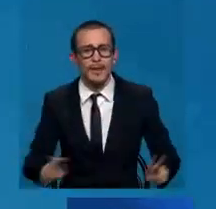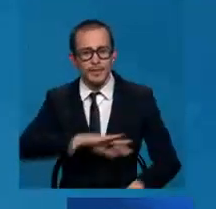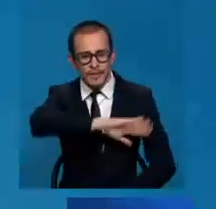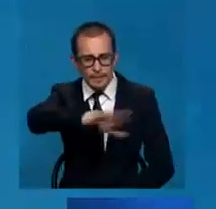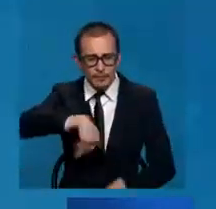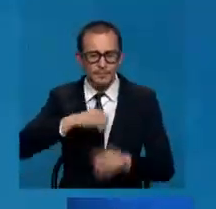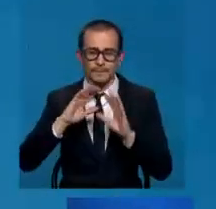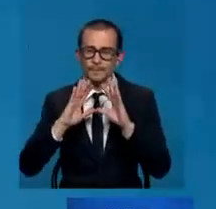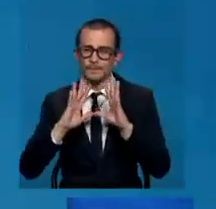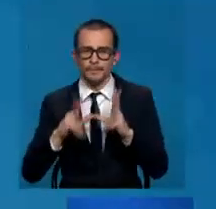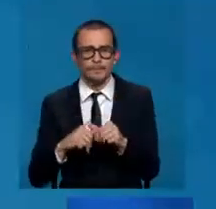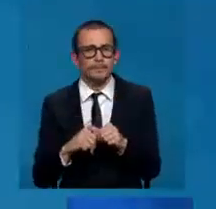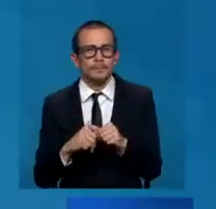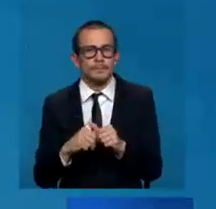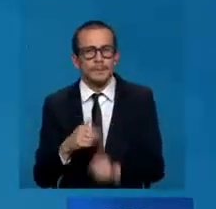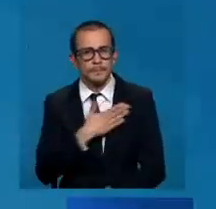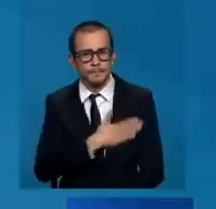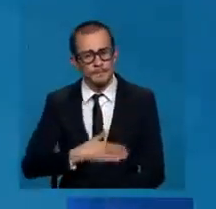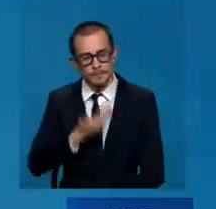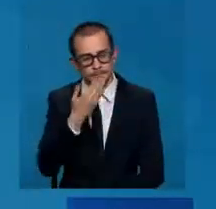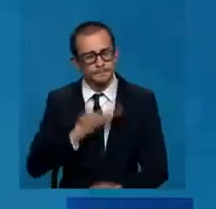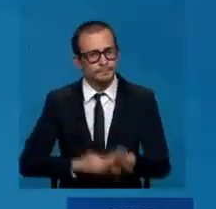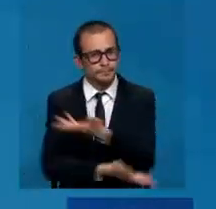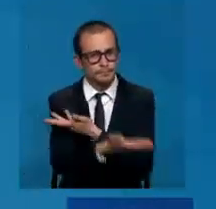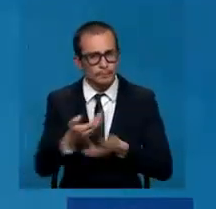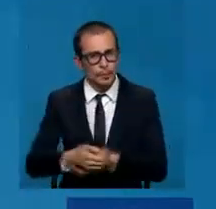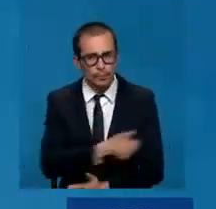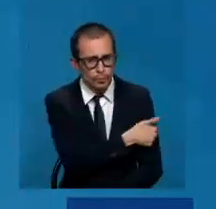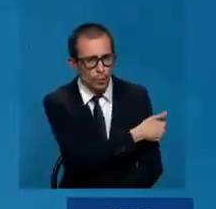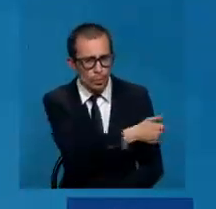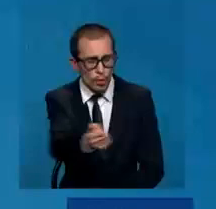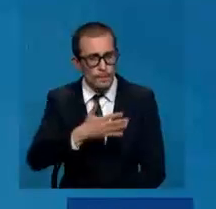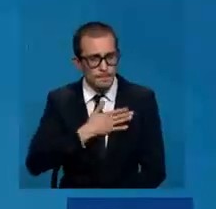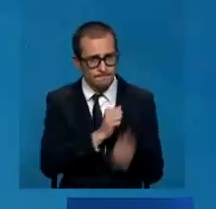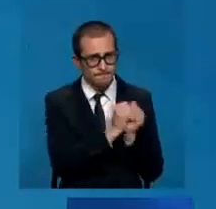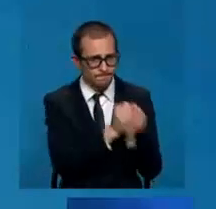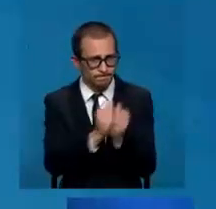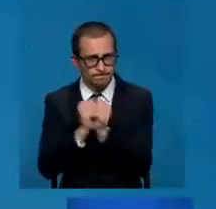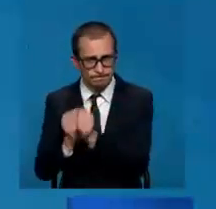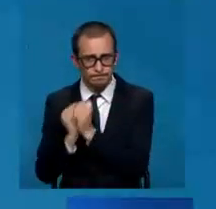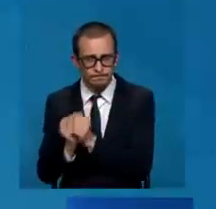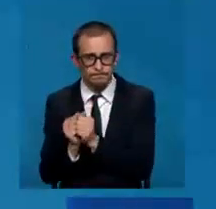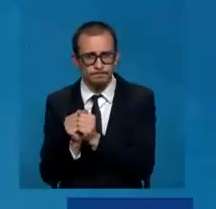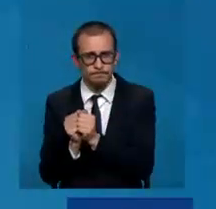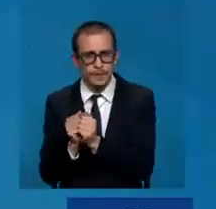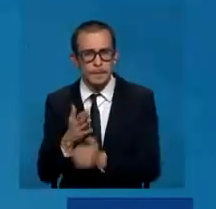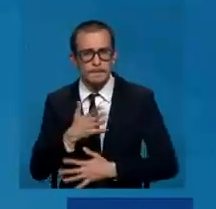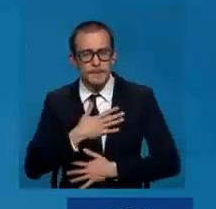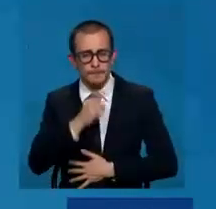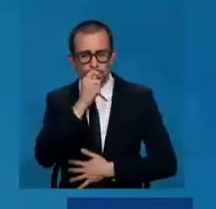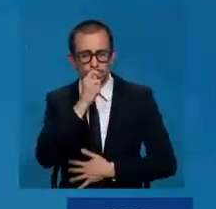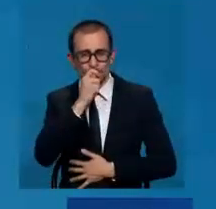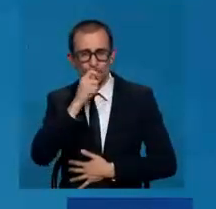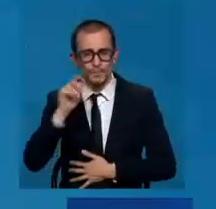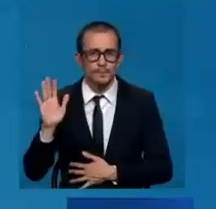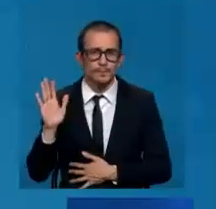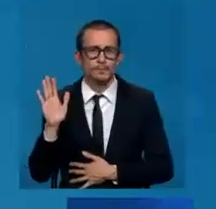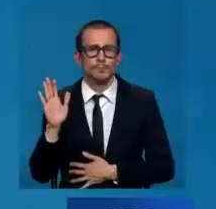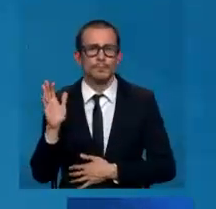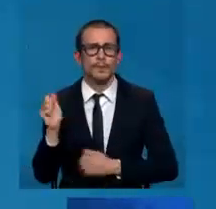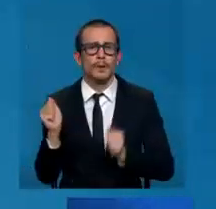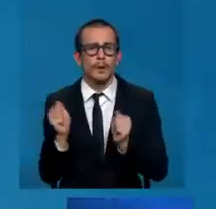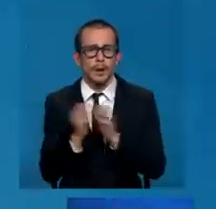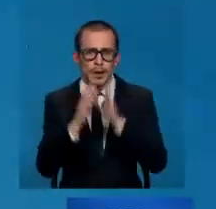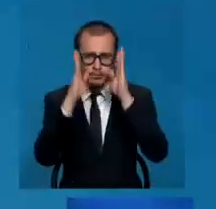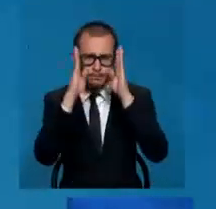nuestras familias. Quiero también compartir con todos mis compatriotas mi compromiso,